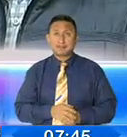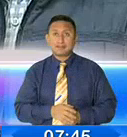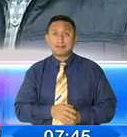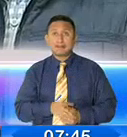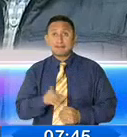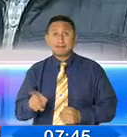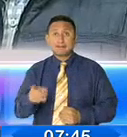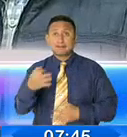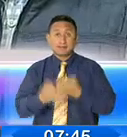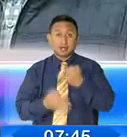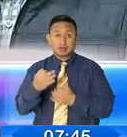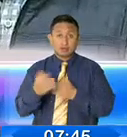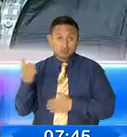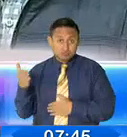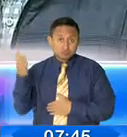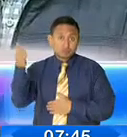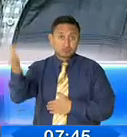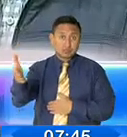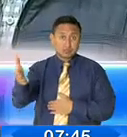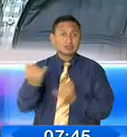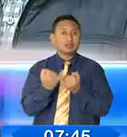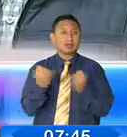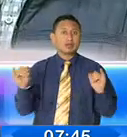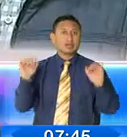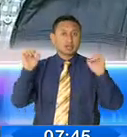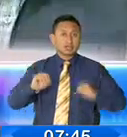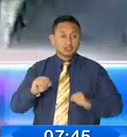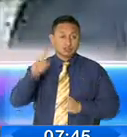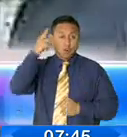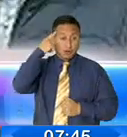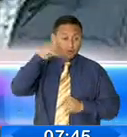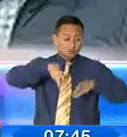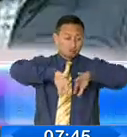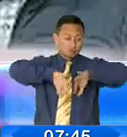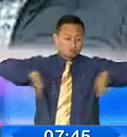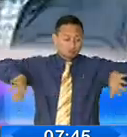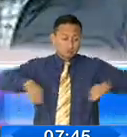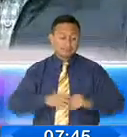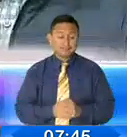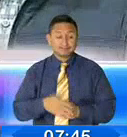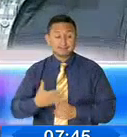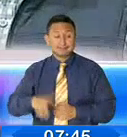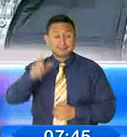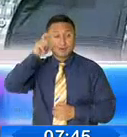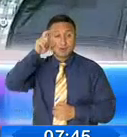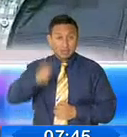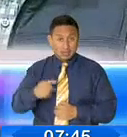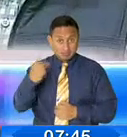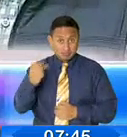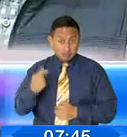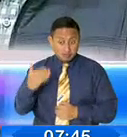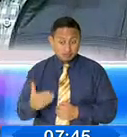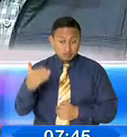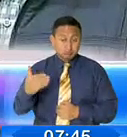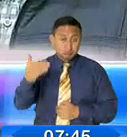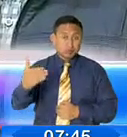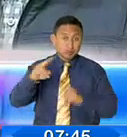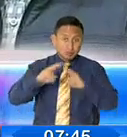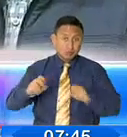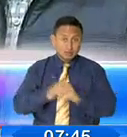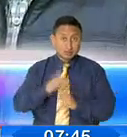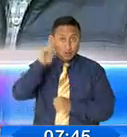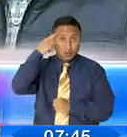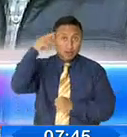actúe de manera independiente del gobierno, que la fiscalía actúe, que el gobierno colabore con